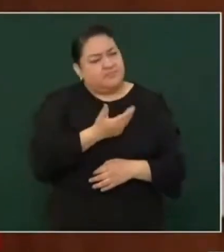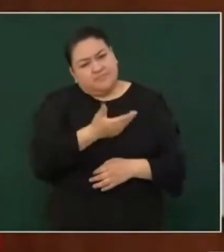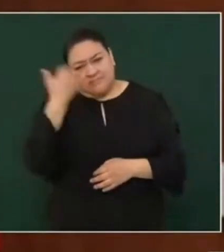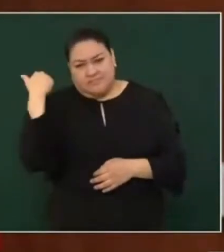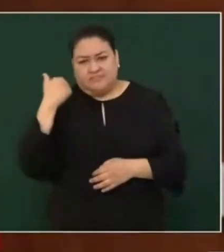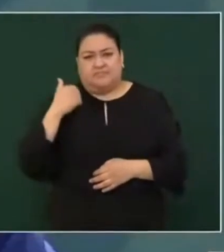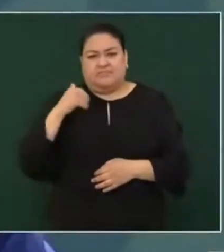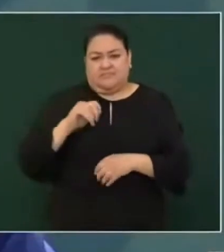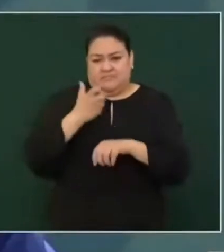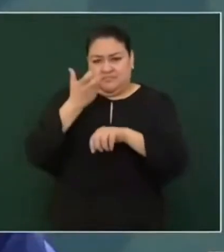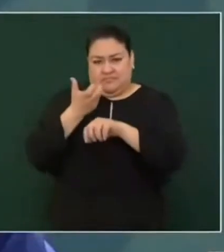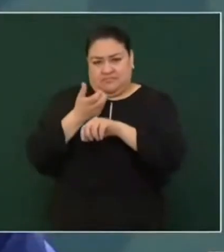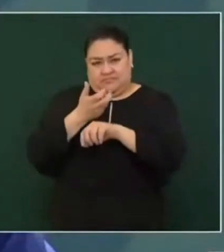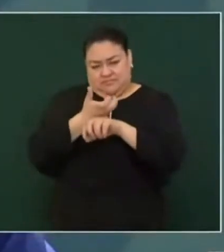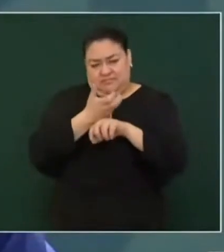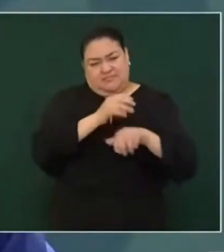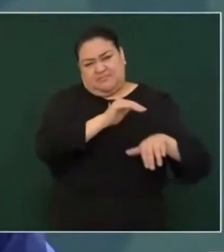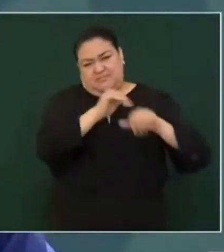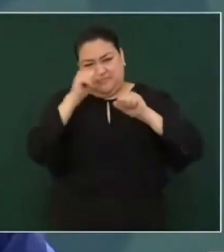Vámonos.